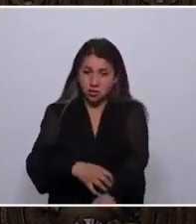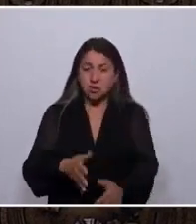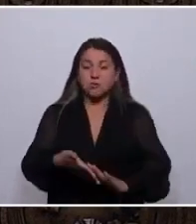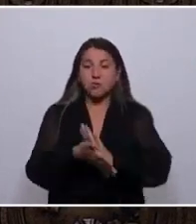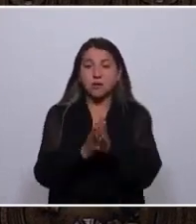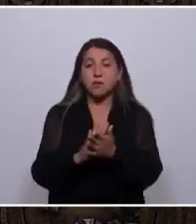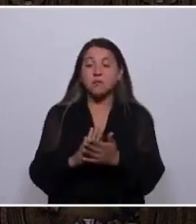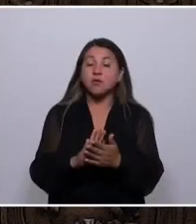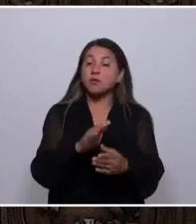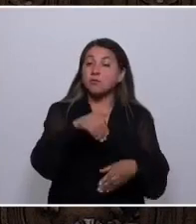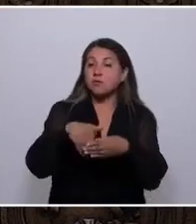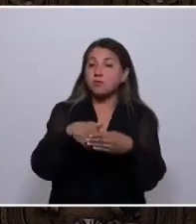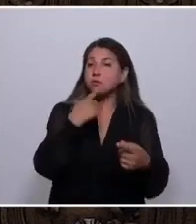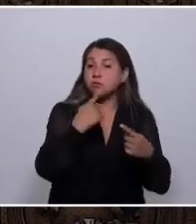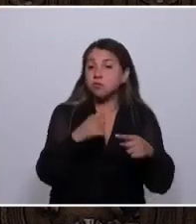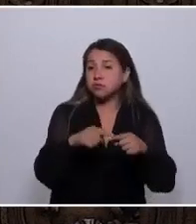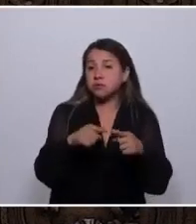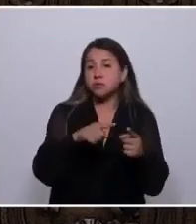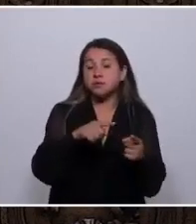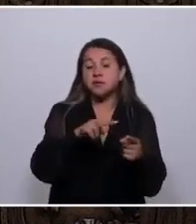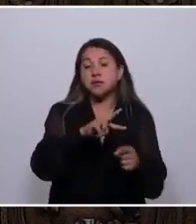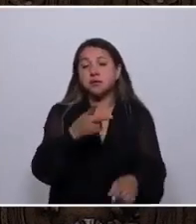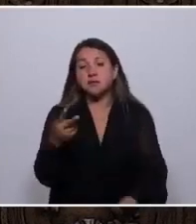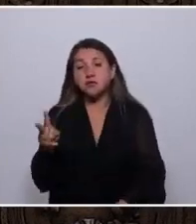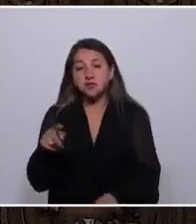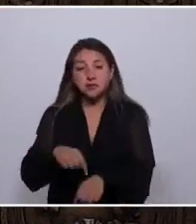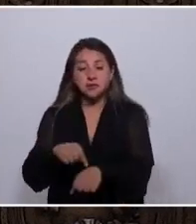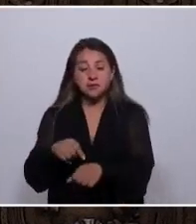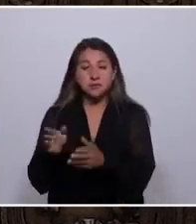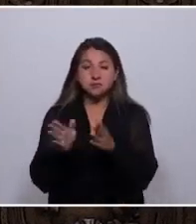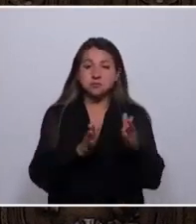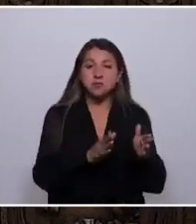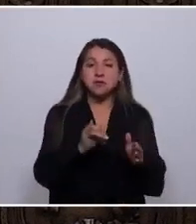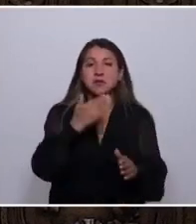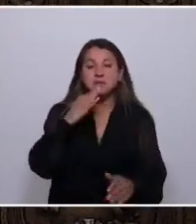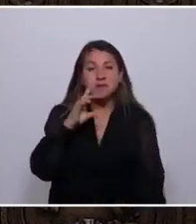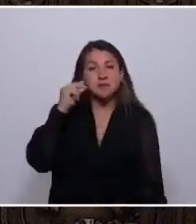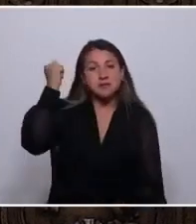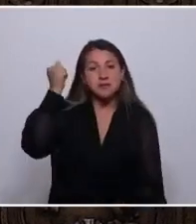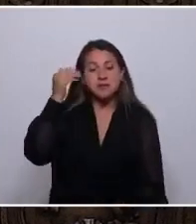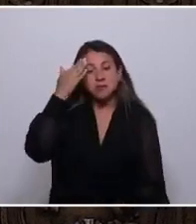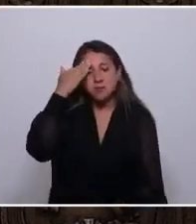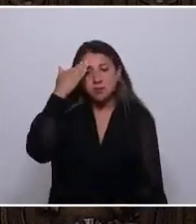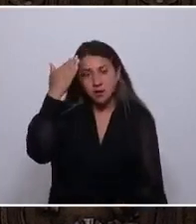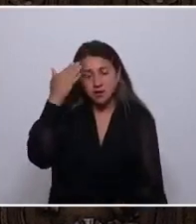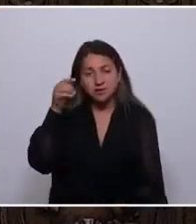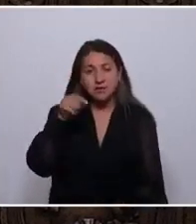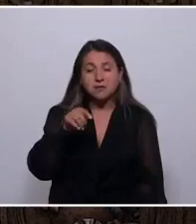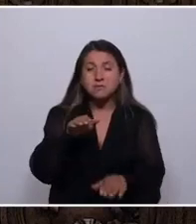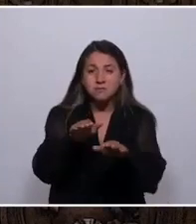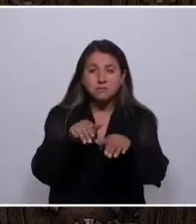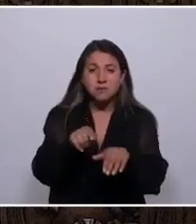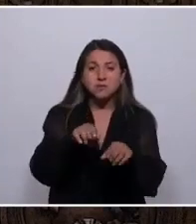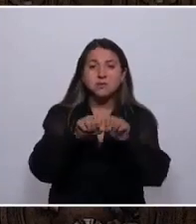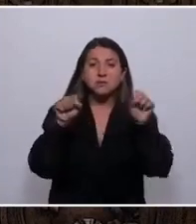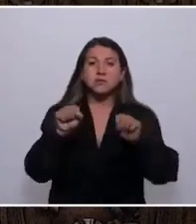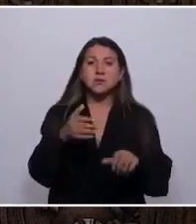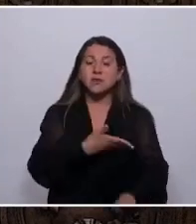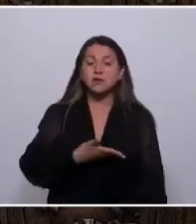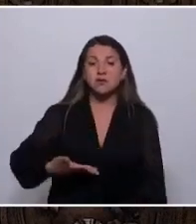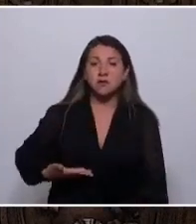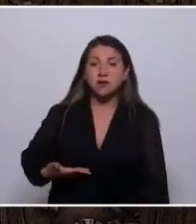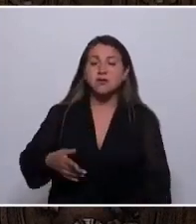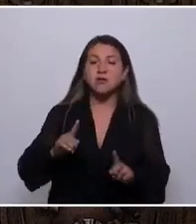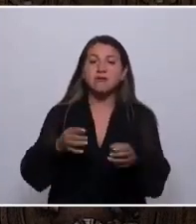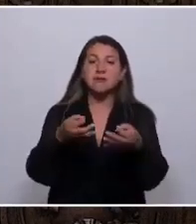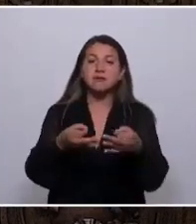plebiscitos periódicos, la revocación del mandato de autoridades electas y la iniciativa popular de ley. En la misma línea, el sistema de gobierno debe garantizar